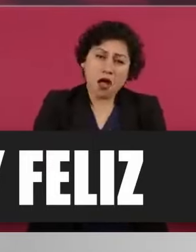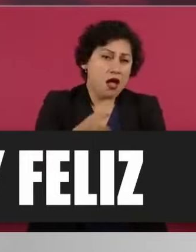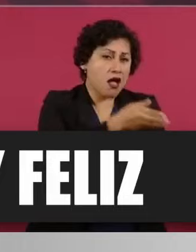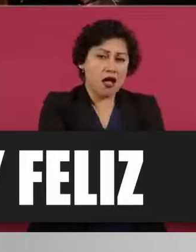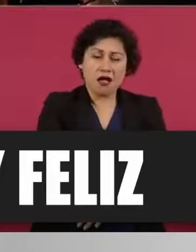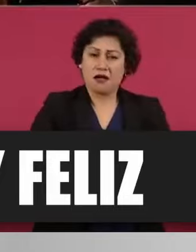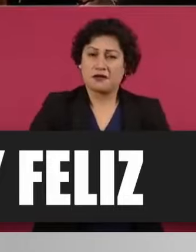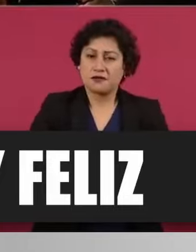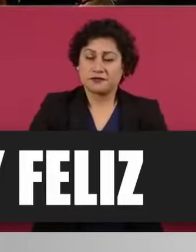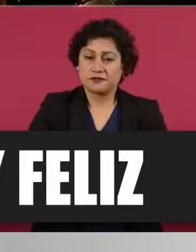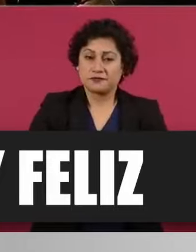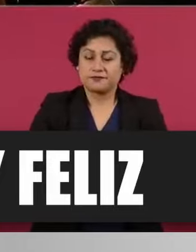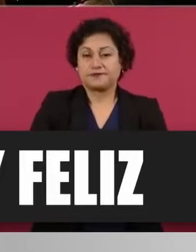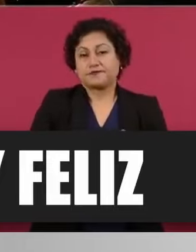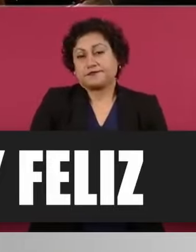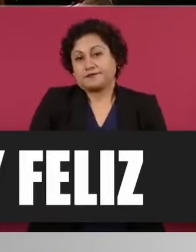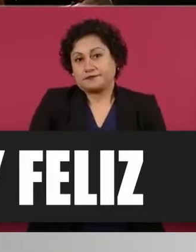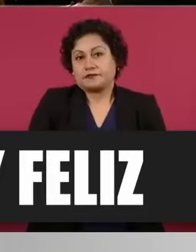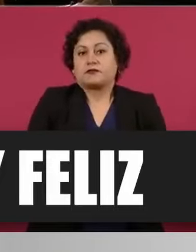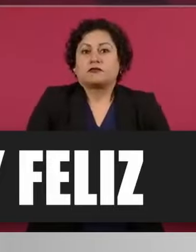si acabaron con el cerro,